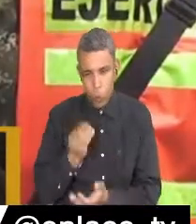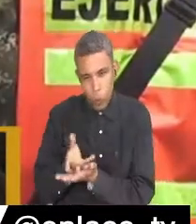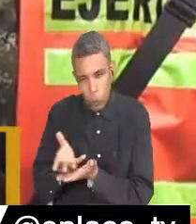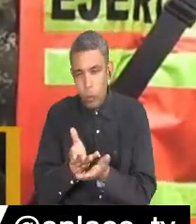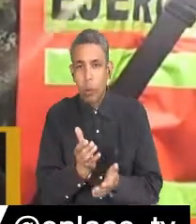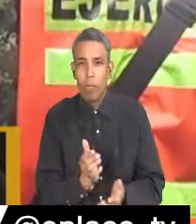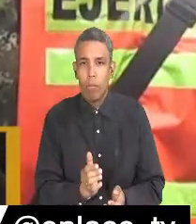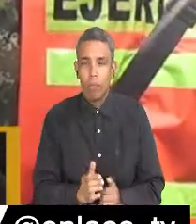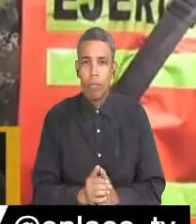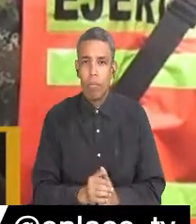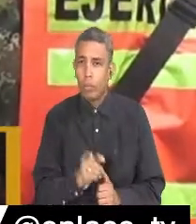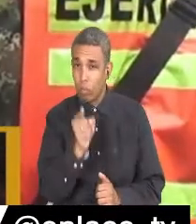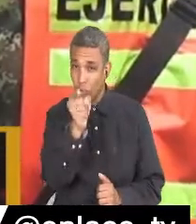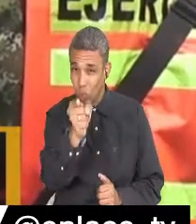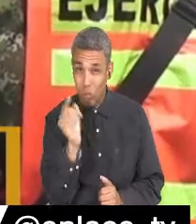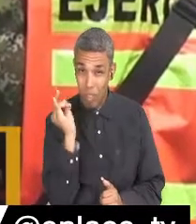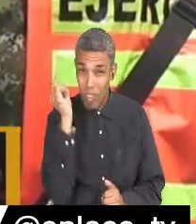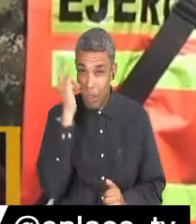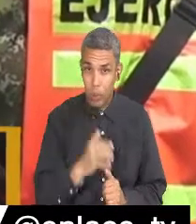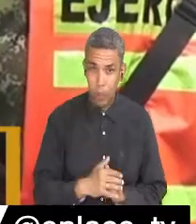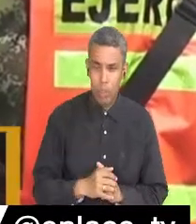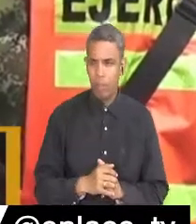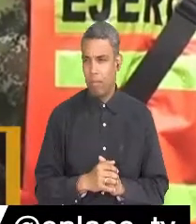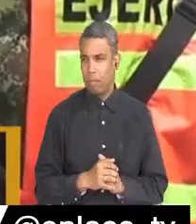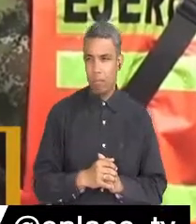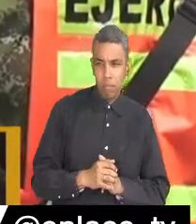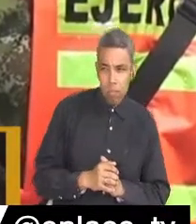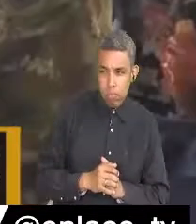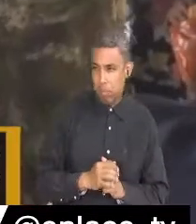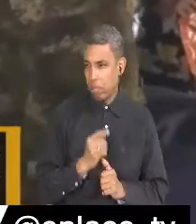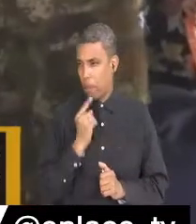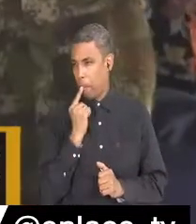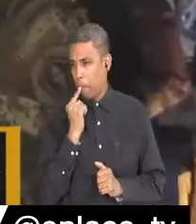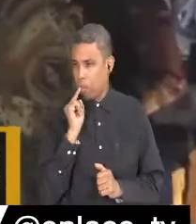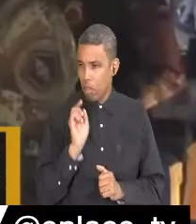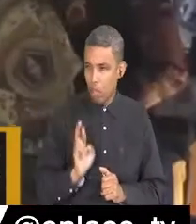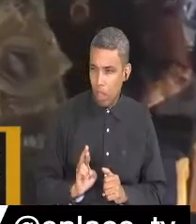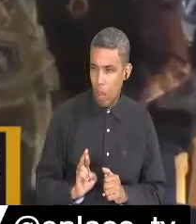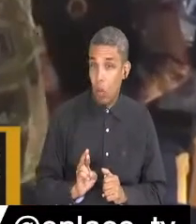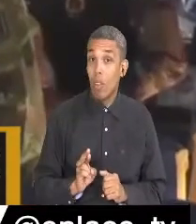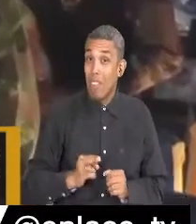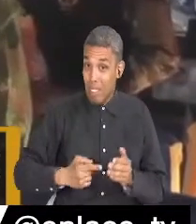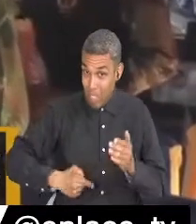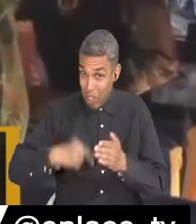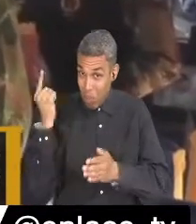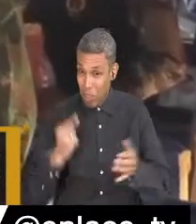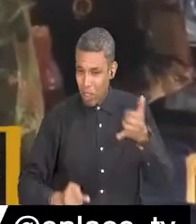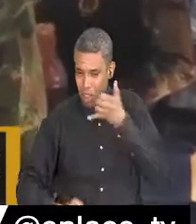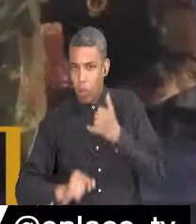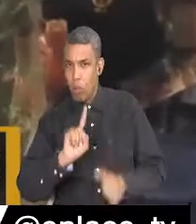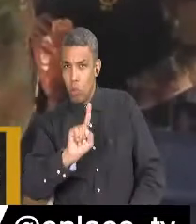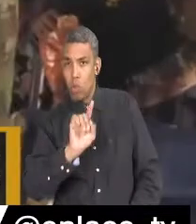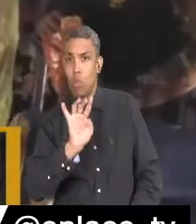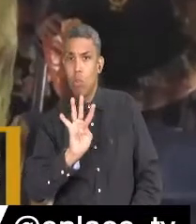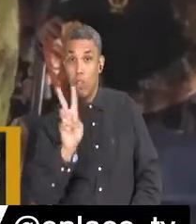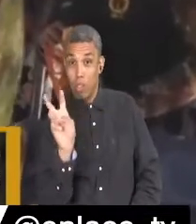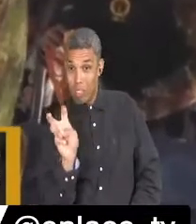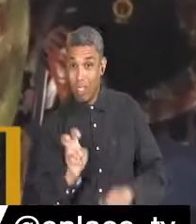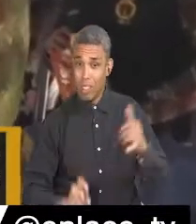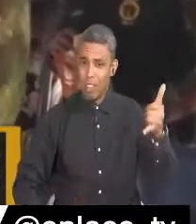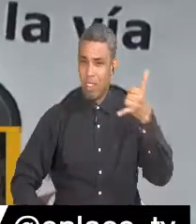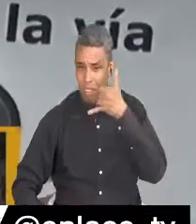que detecten, que observen, que escuchen, tenemos dispuesto el 147, marcación directa,